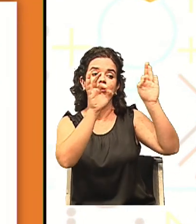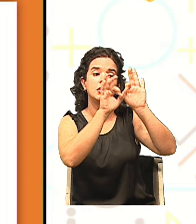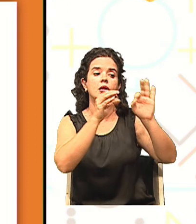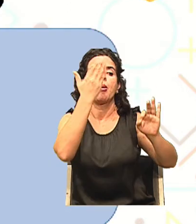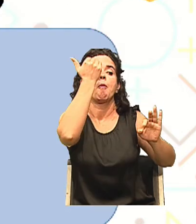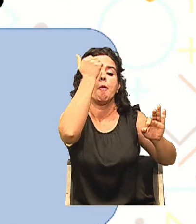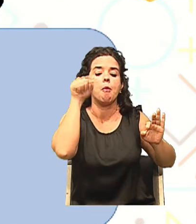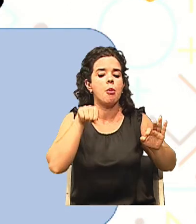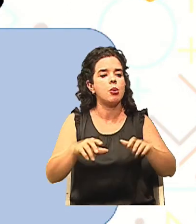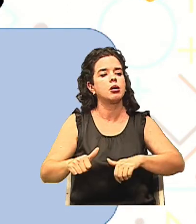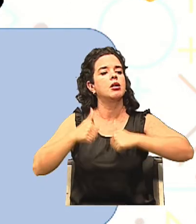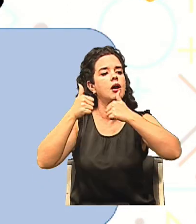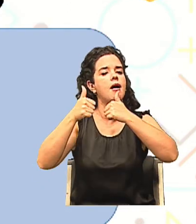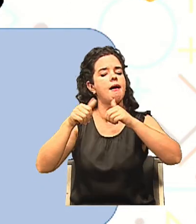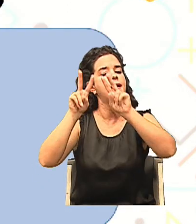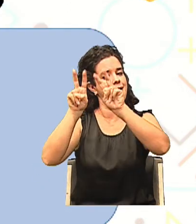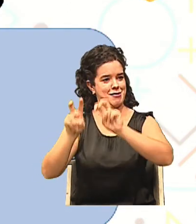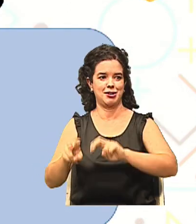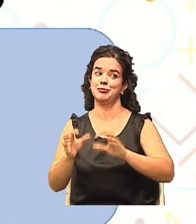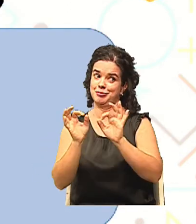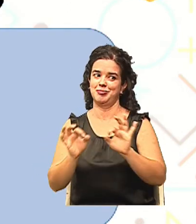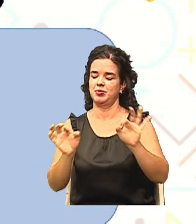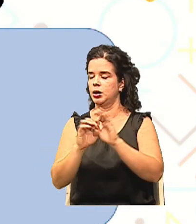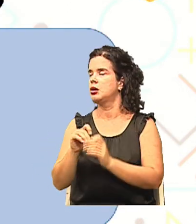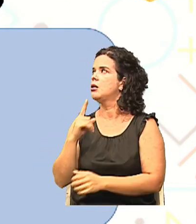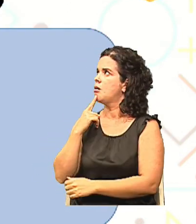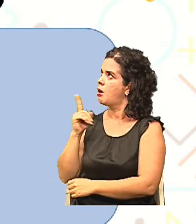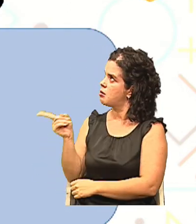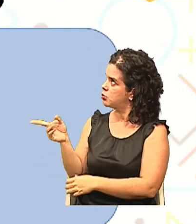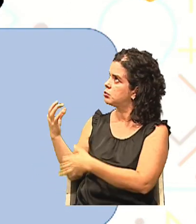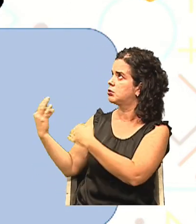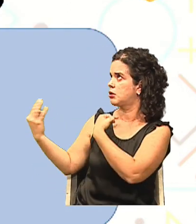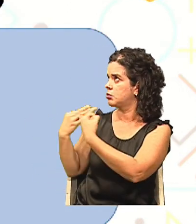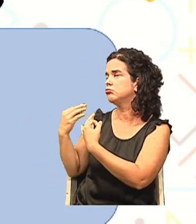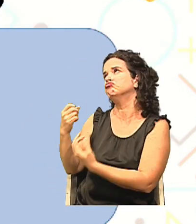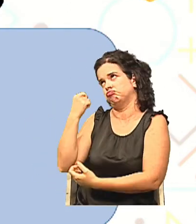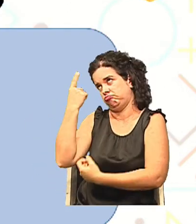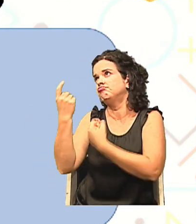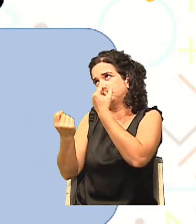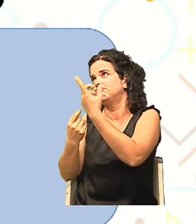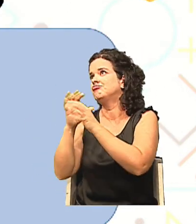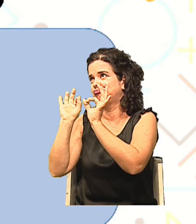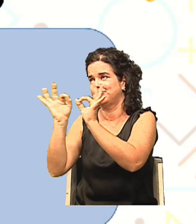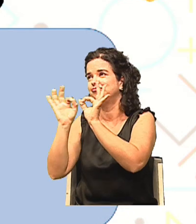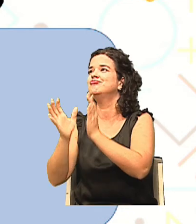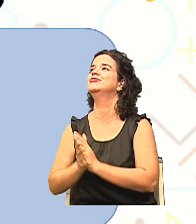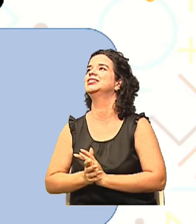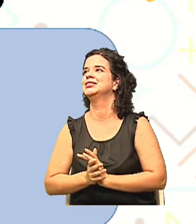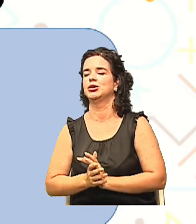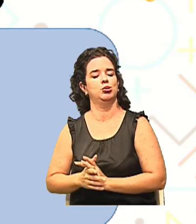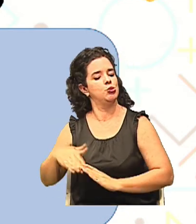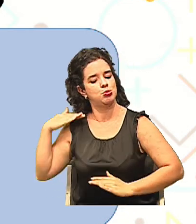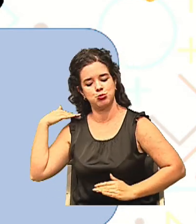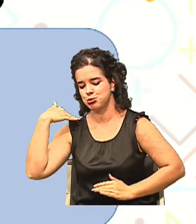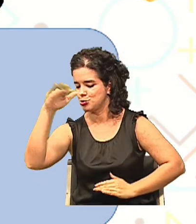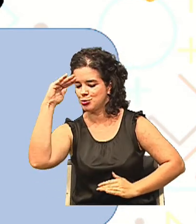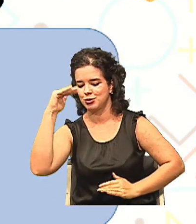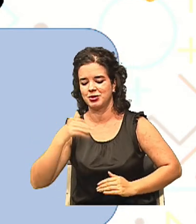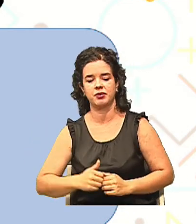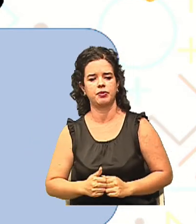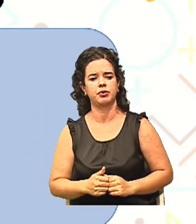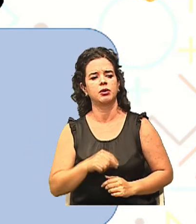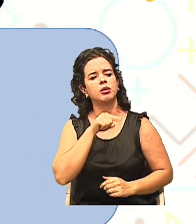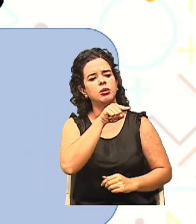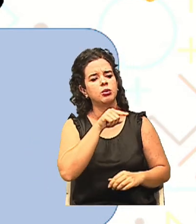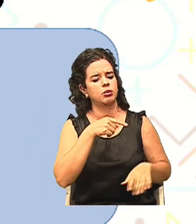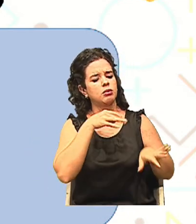la figura ganadora. Ahora que ya usted me lo explicó, claro que entendí, profe. Estamos volando. ¿Cómo te sentías durante